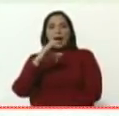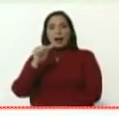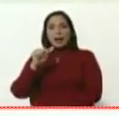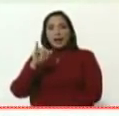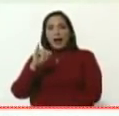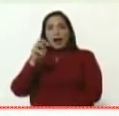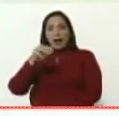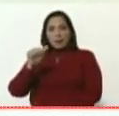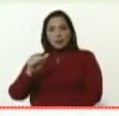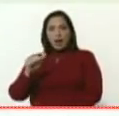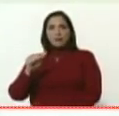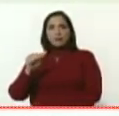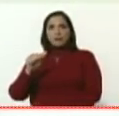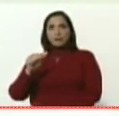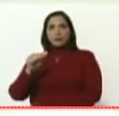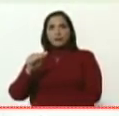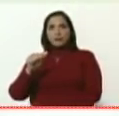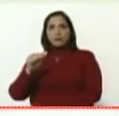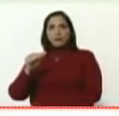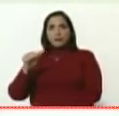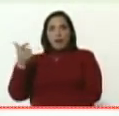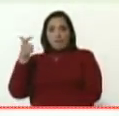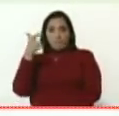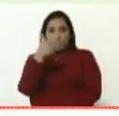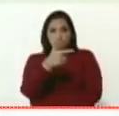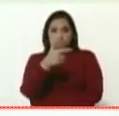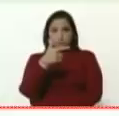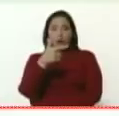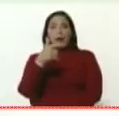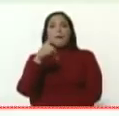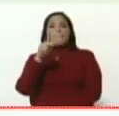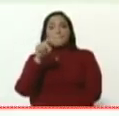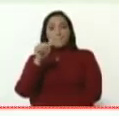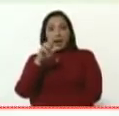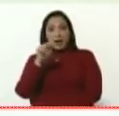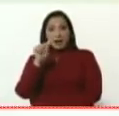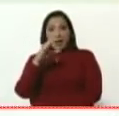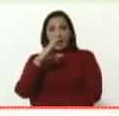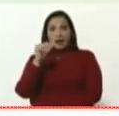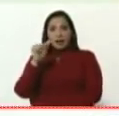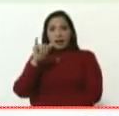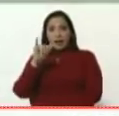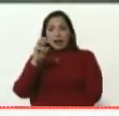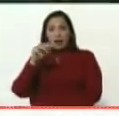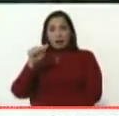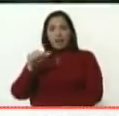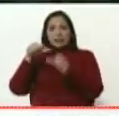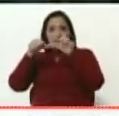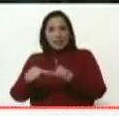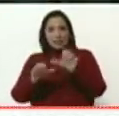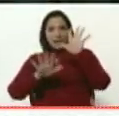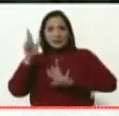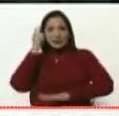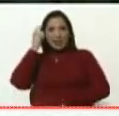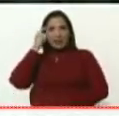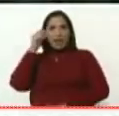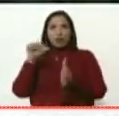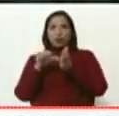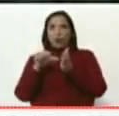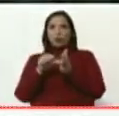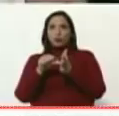desde aquí, desde Manaos a Paracaima, y en Paracaima se quedan durante 15 días donde